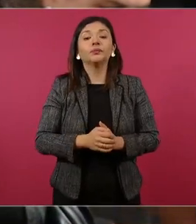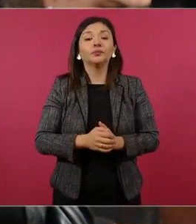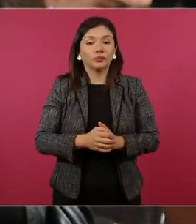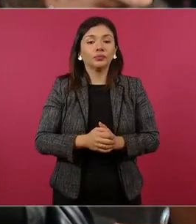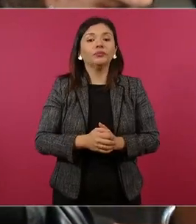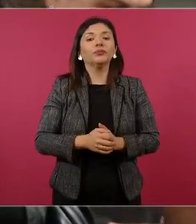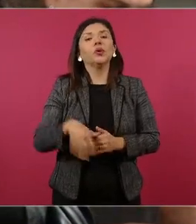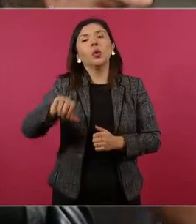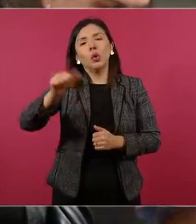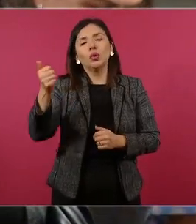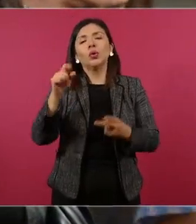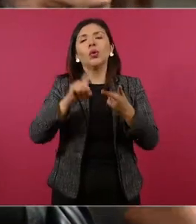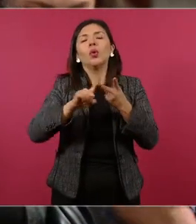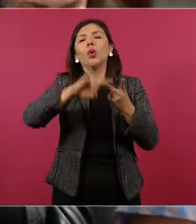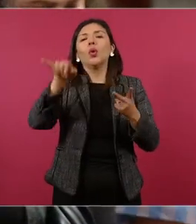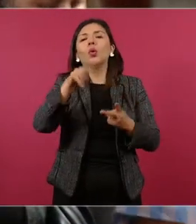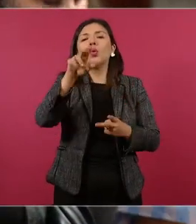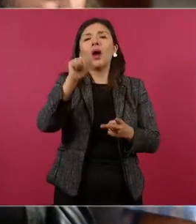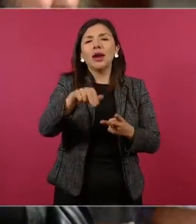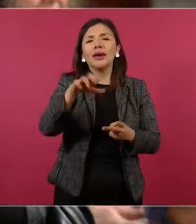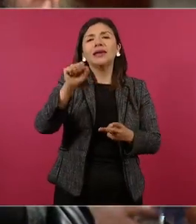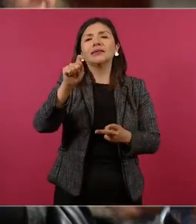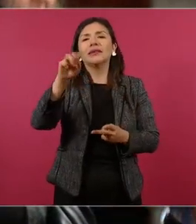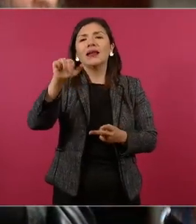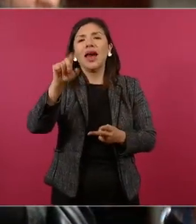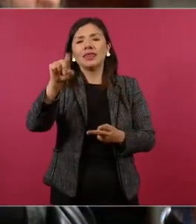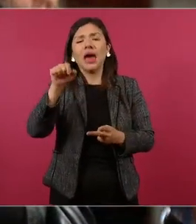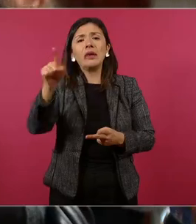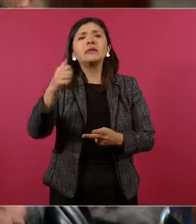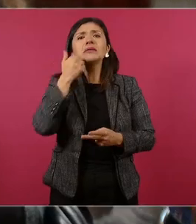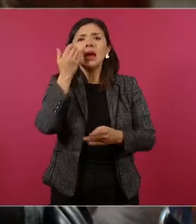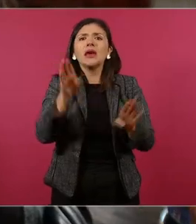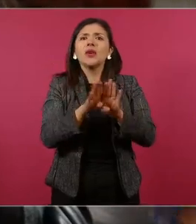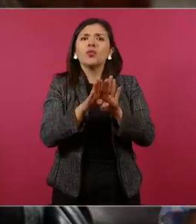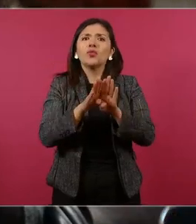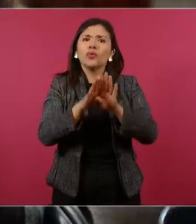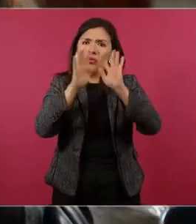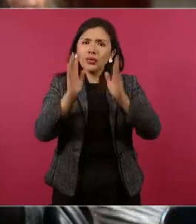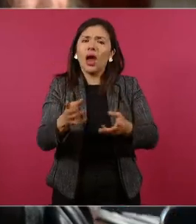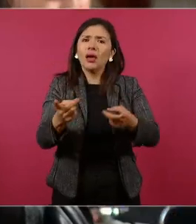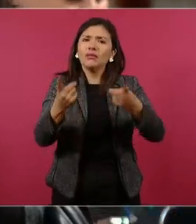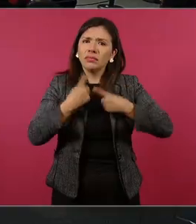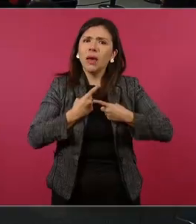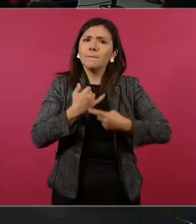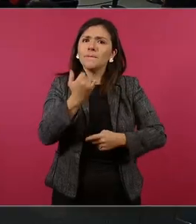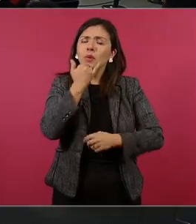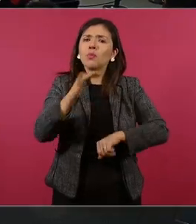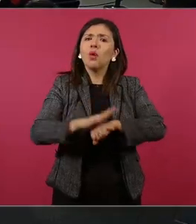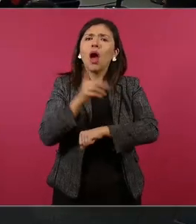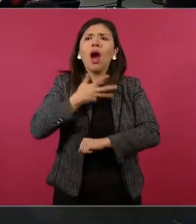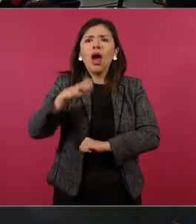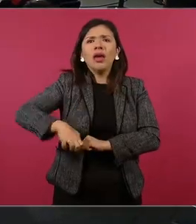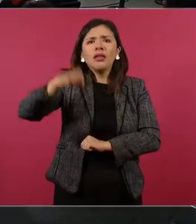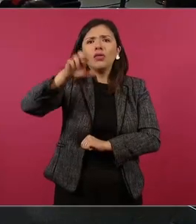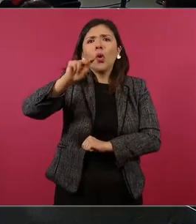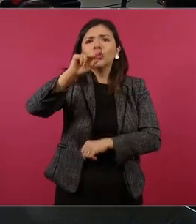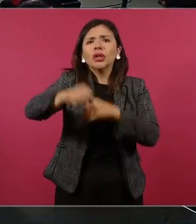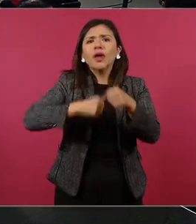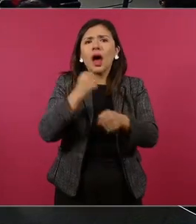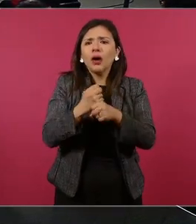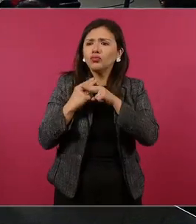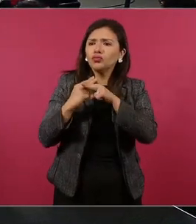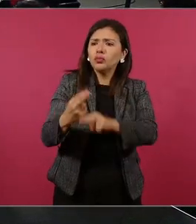entre otros está Juan Estrada que él está pidiendo un indulto incluso porque tiene 80 años El Señor está en una cárcel Lleva más de